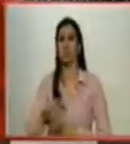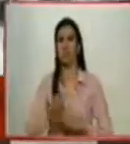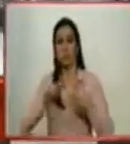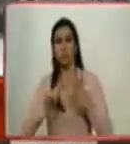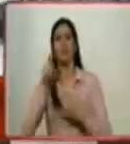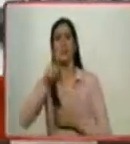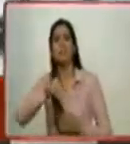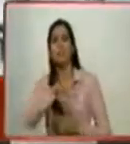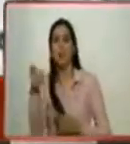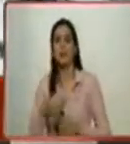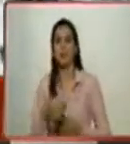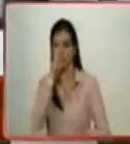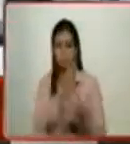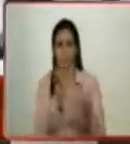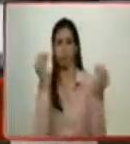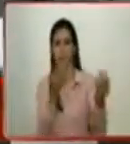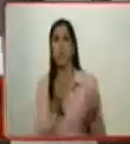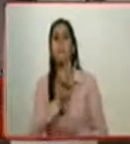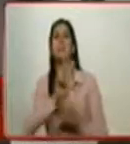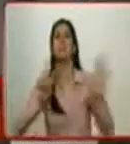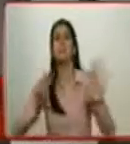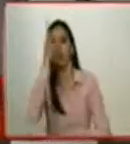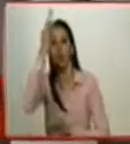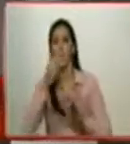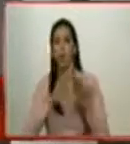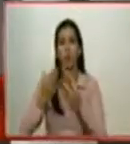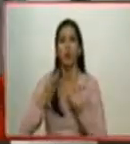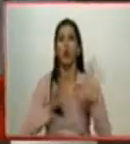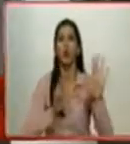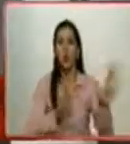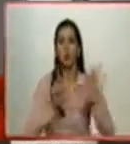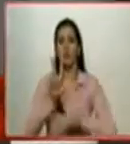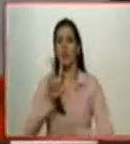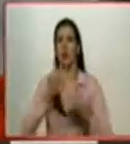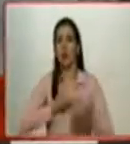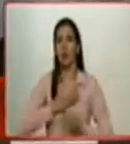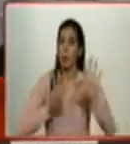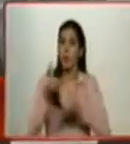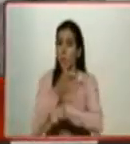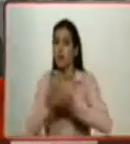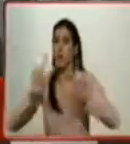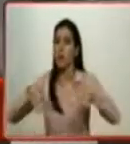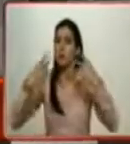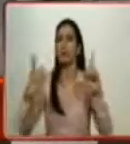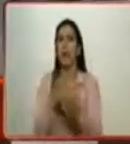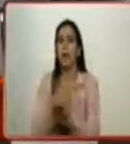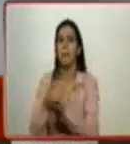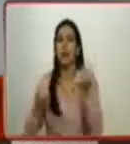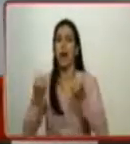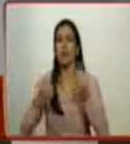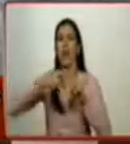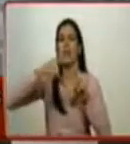ustedes necesitan. Entrega directa para 27 consejos comunales, 83 alcaldías, 9 gobernaciones y renovación para flota de